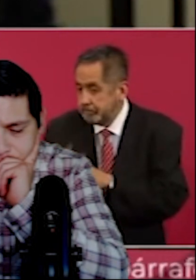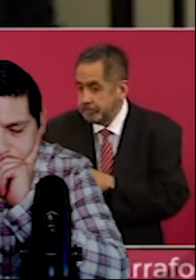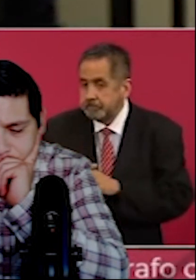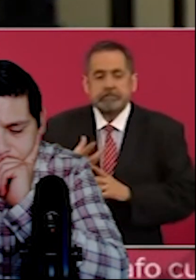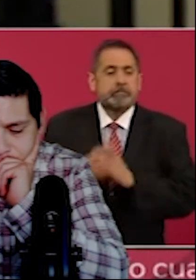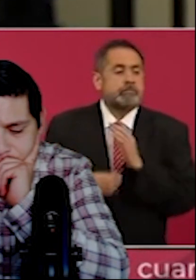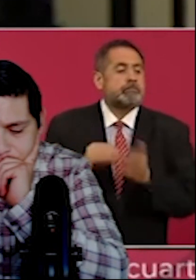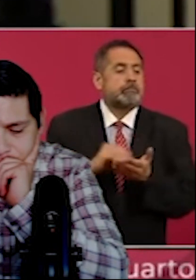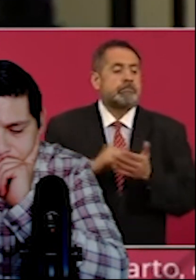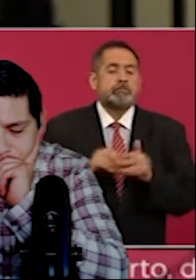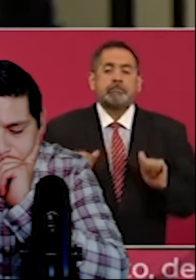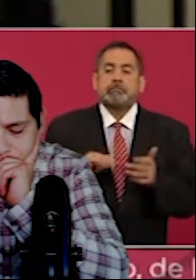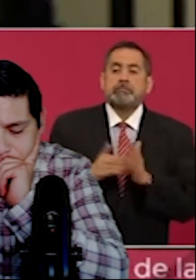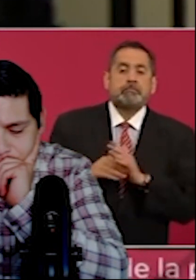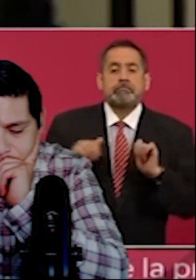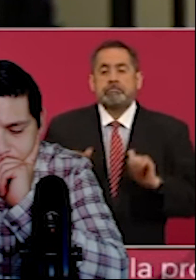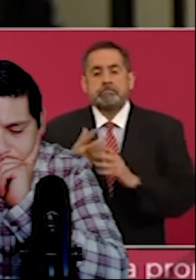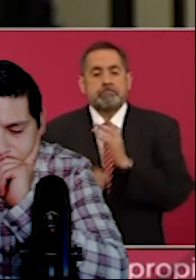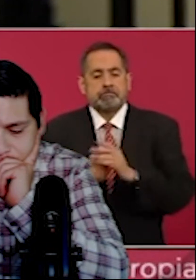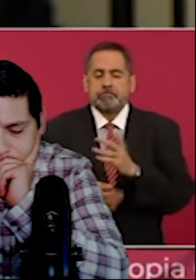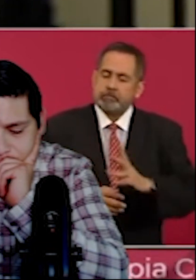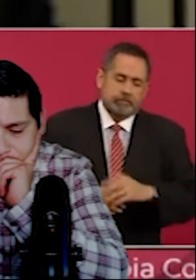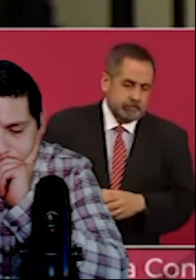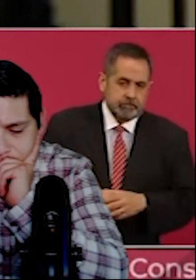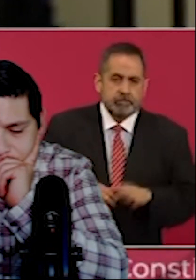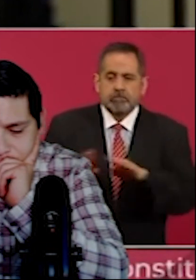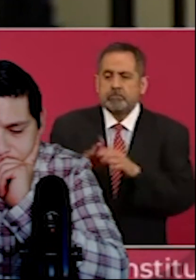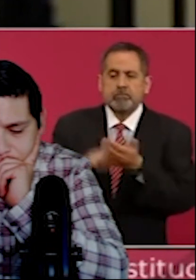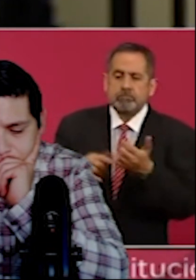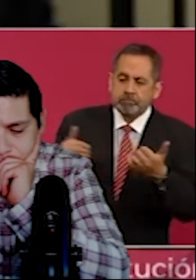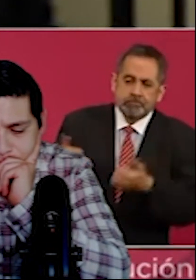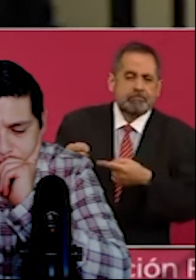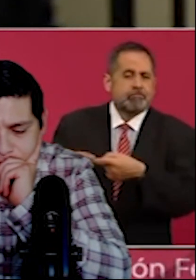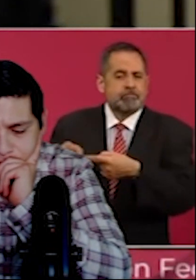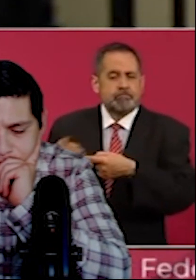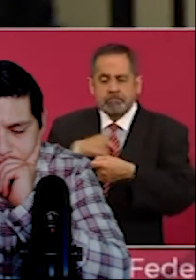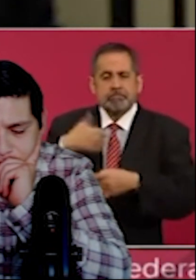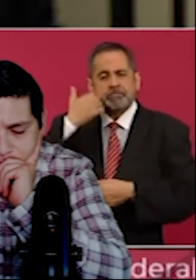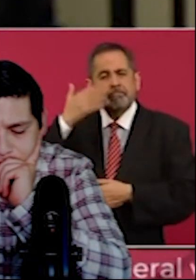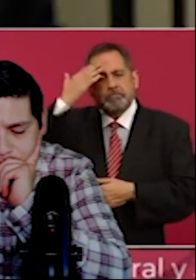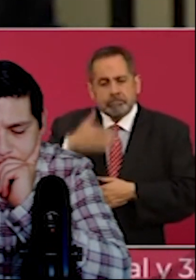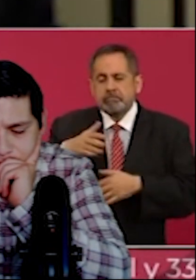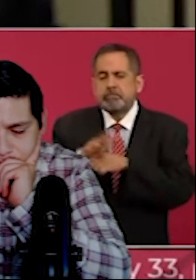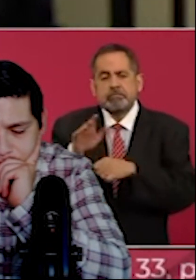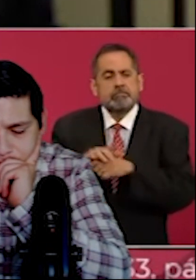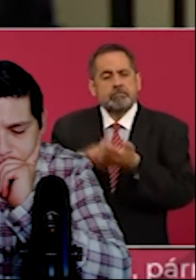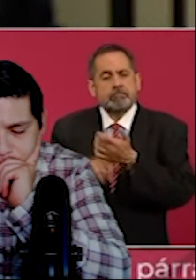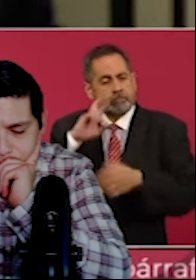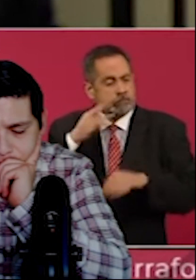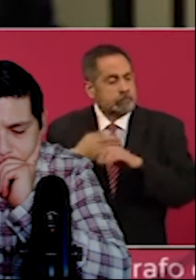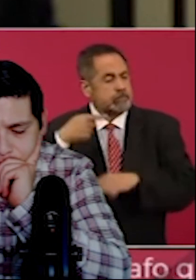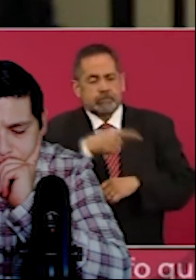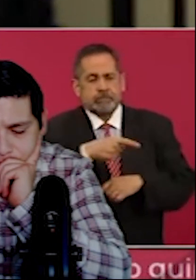omisiones seguirían ocurriendo, ¿no? Entonces, por acción, omisión y negligencia, tendríamos que saber cuál es la responsabilidad de la